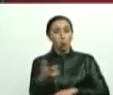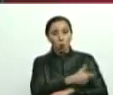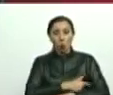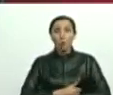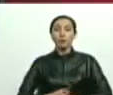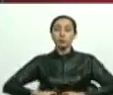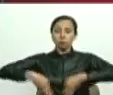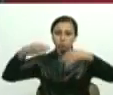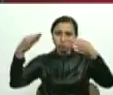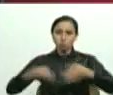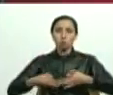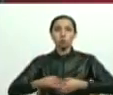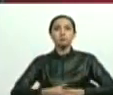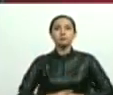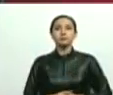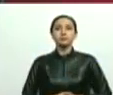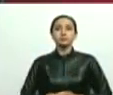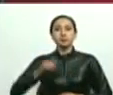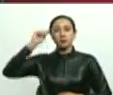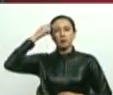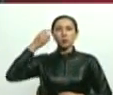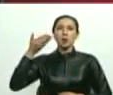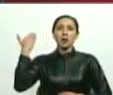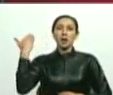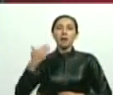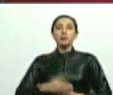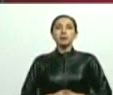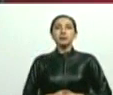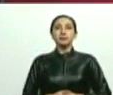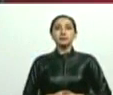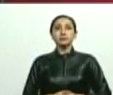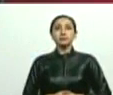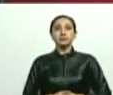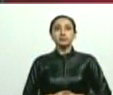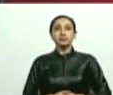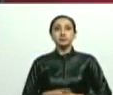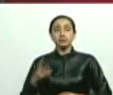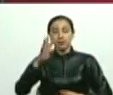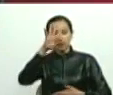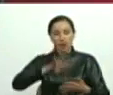concreto. ¿Se acuerdan ustedes las agendas